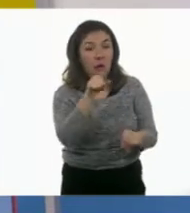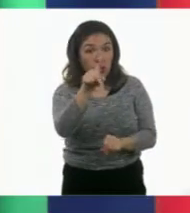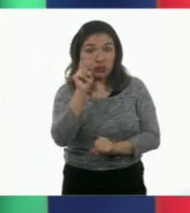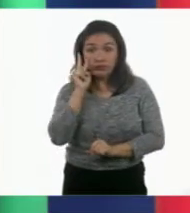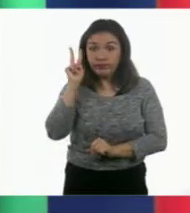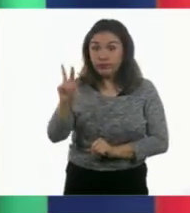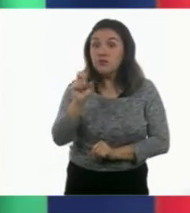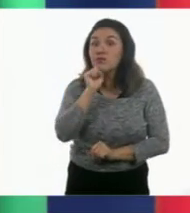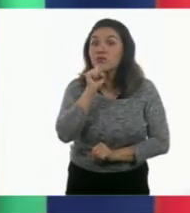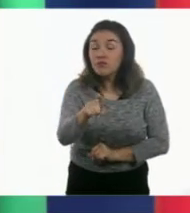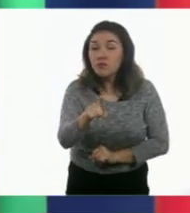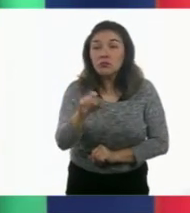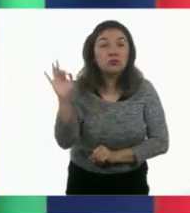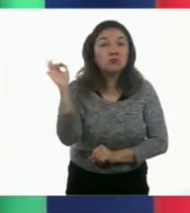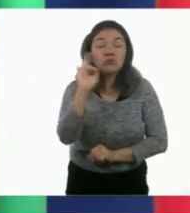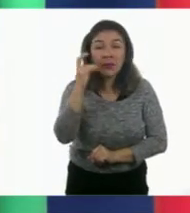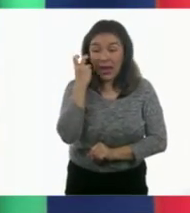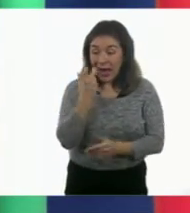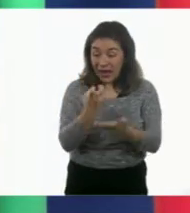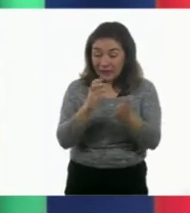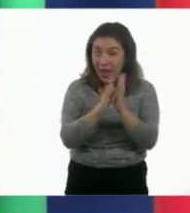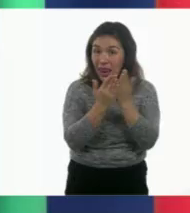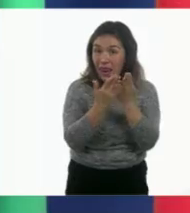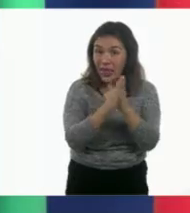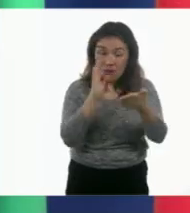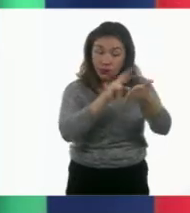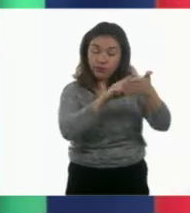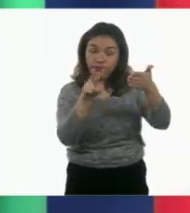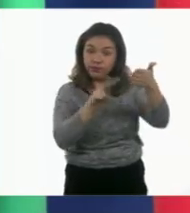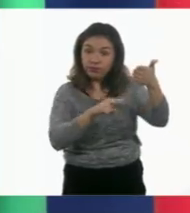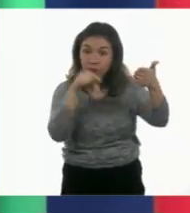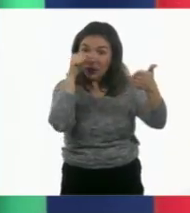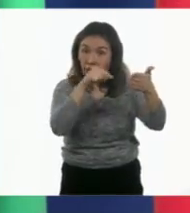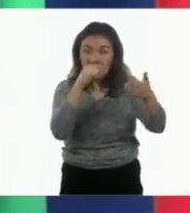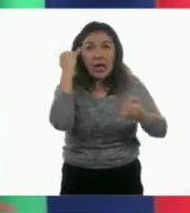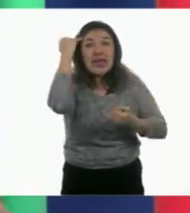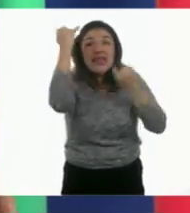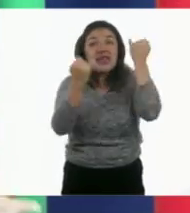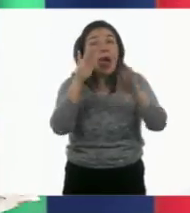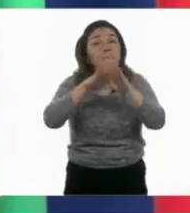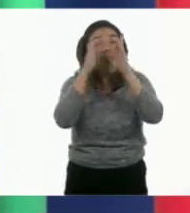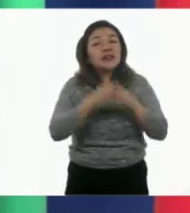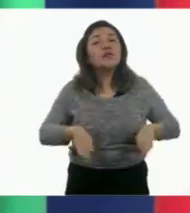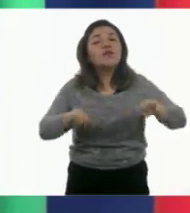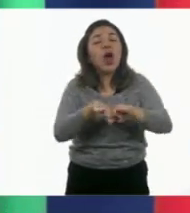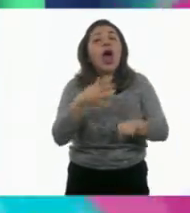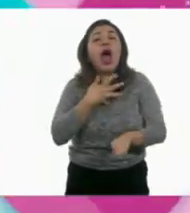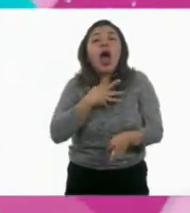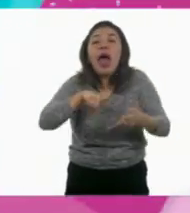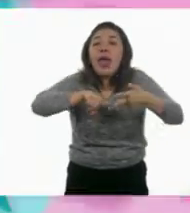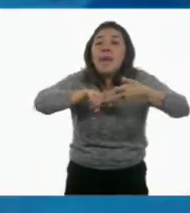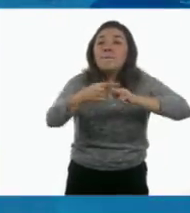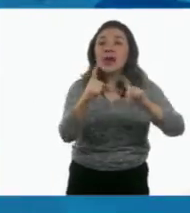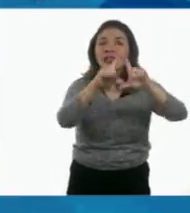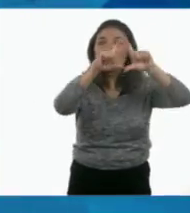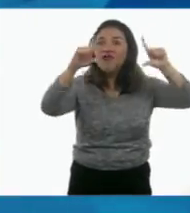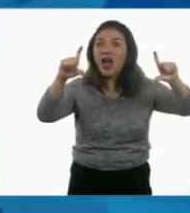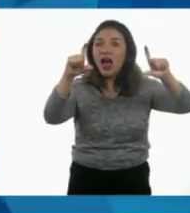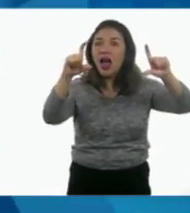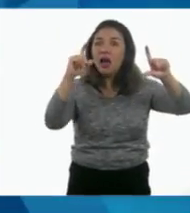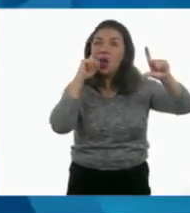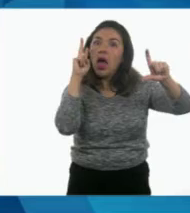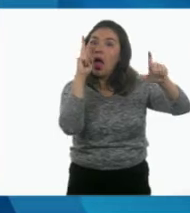también, en el caso de esta lectura, las ideas principales están al inicio de cada párrafo.